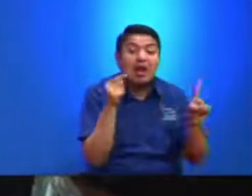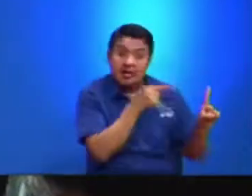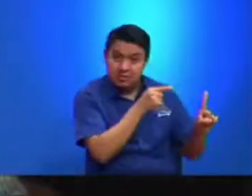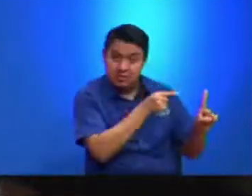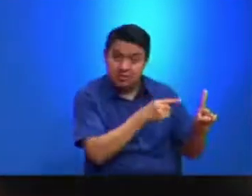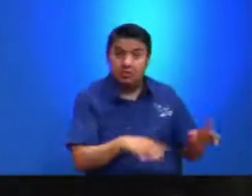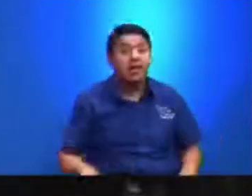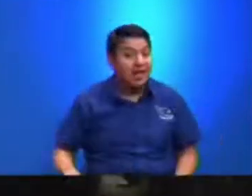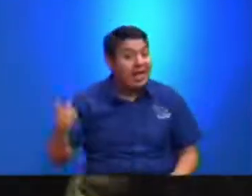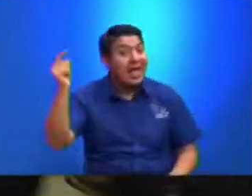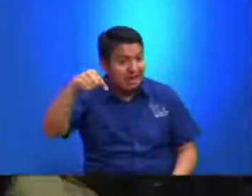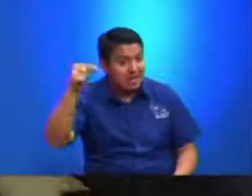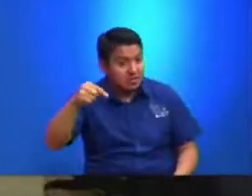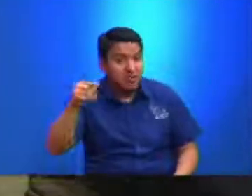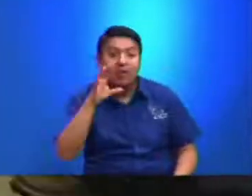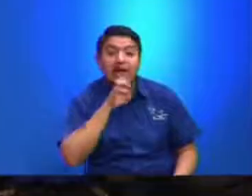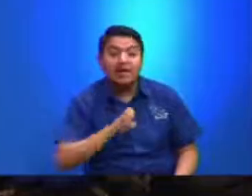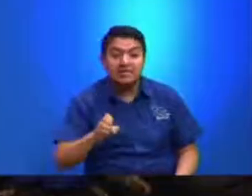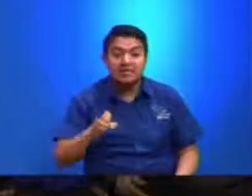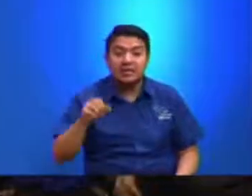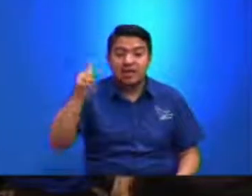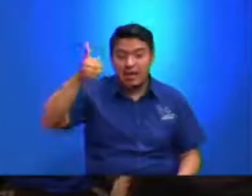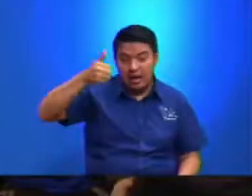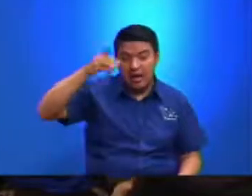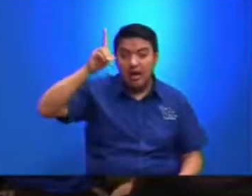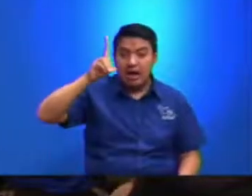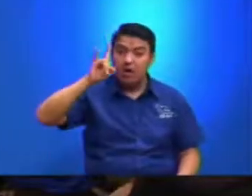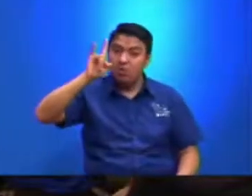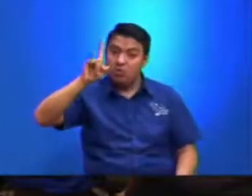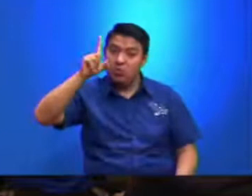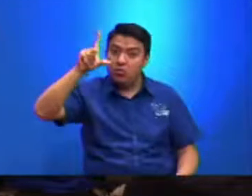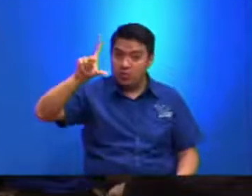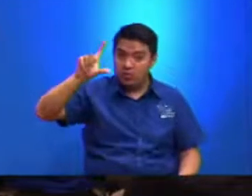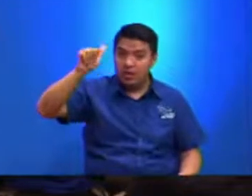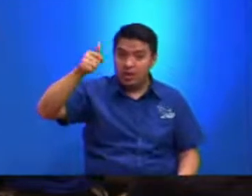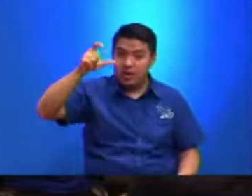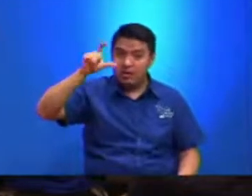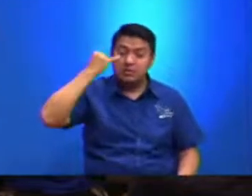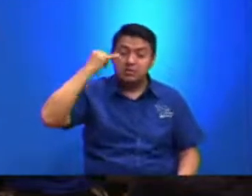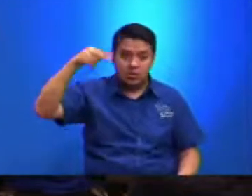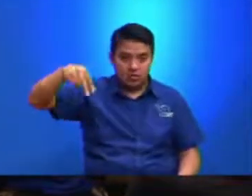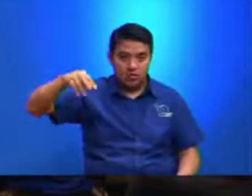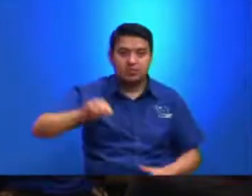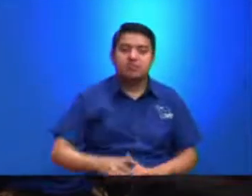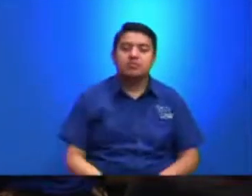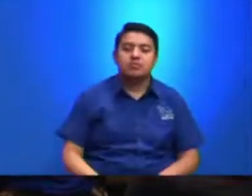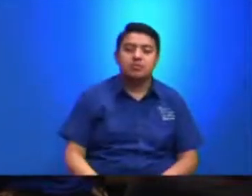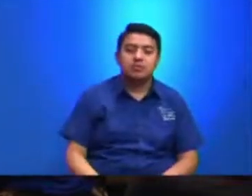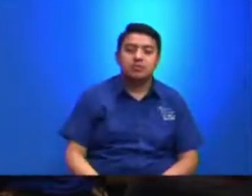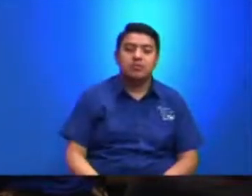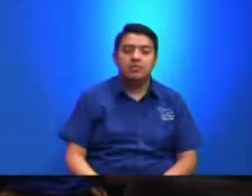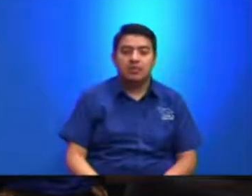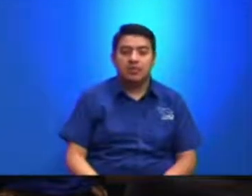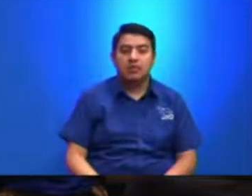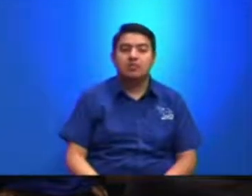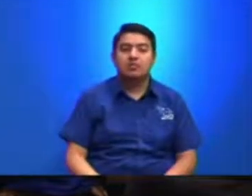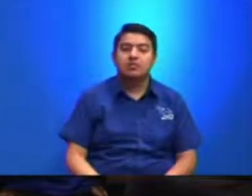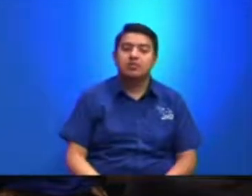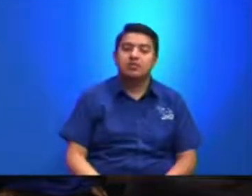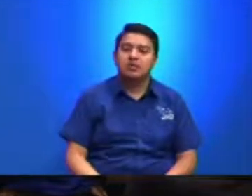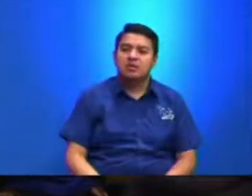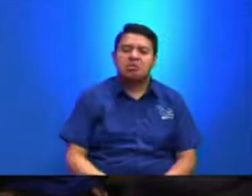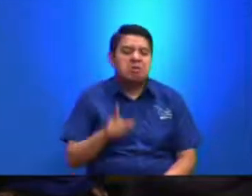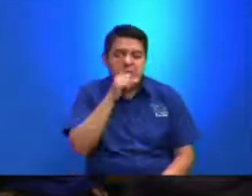Plácido Domingo. Hermano Sergio, usted mejor que los tres juntos, yo lo he oído, fíjese. Cuando usted canta "Más